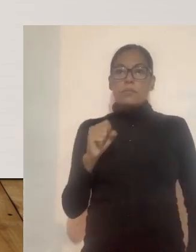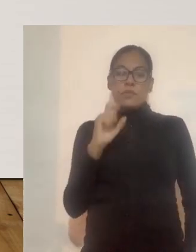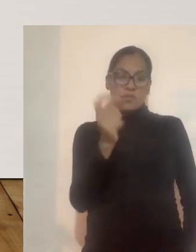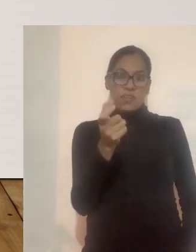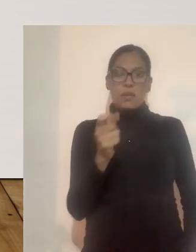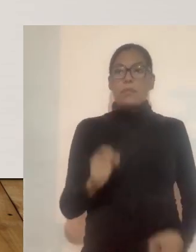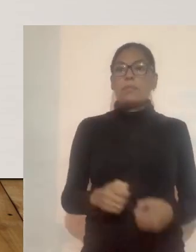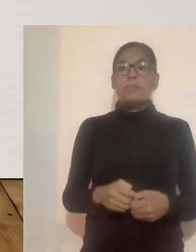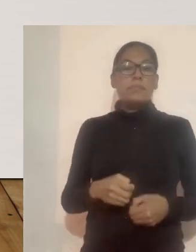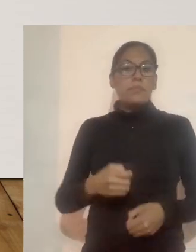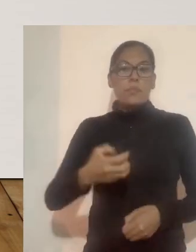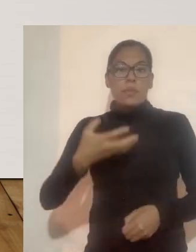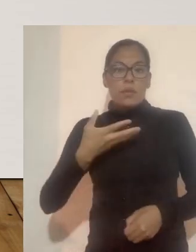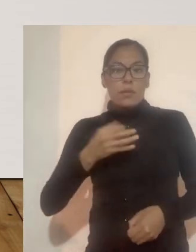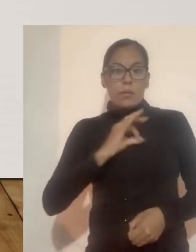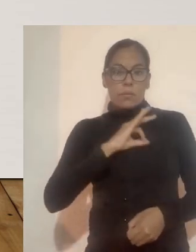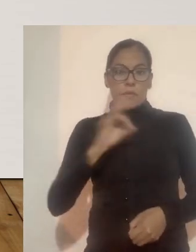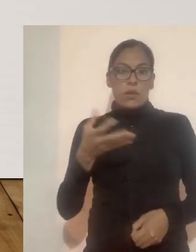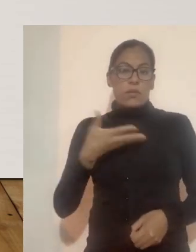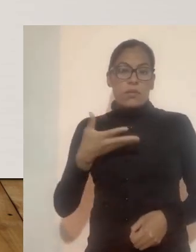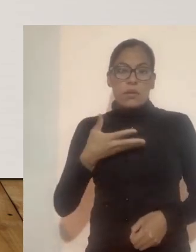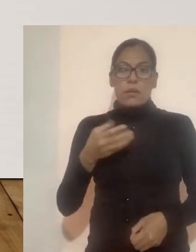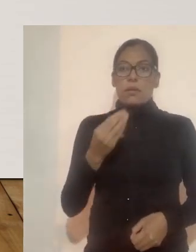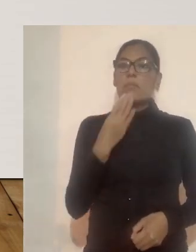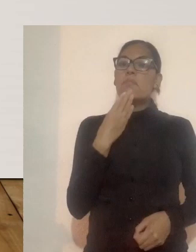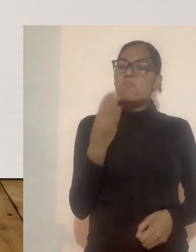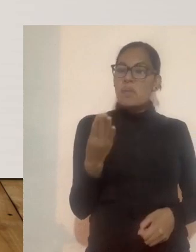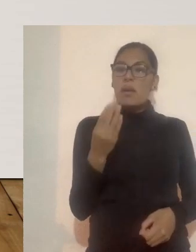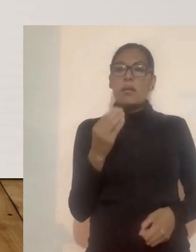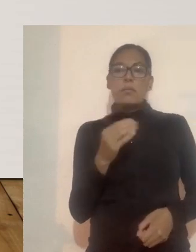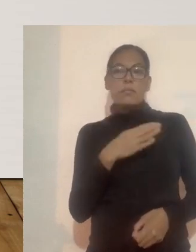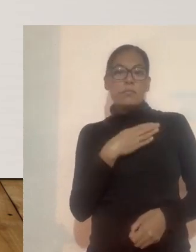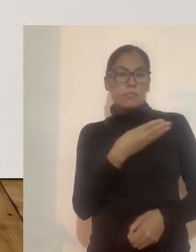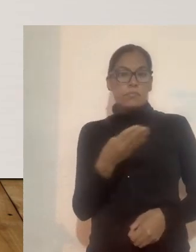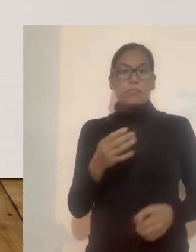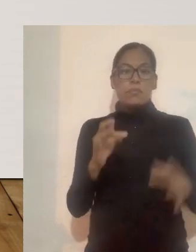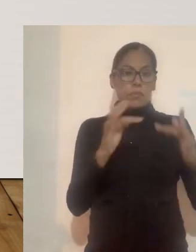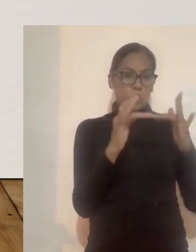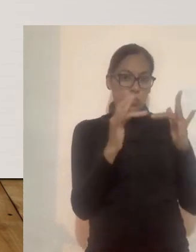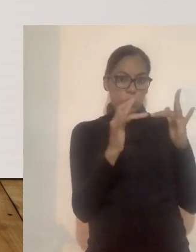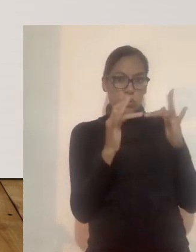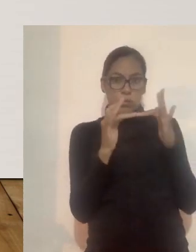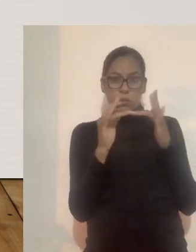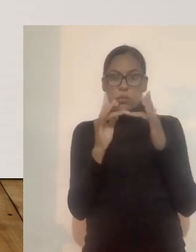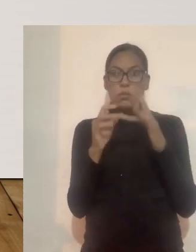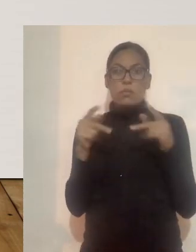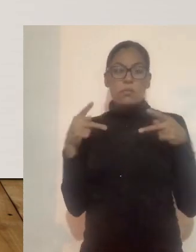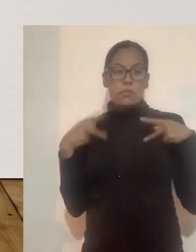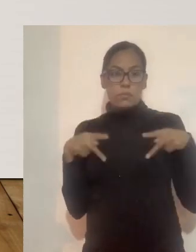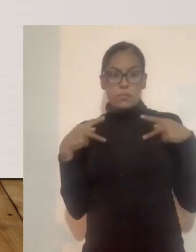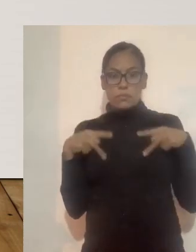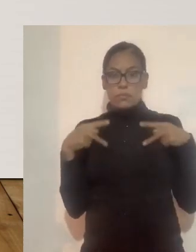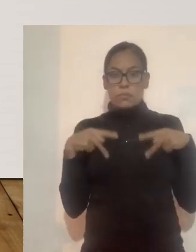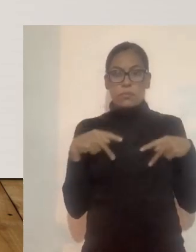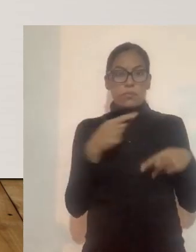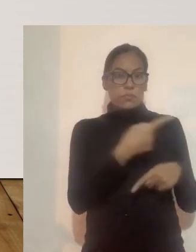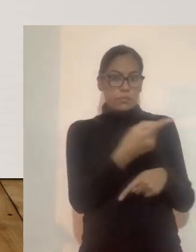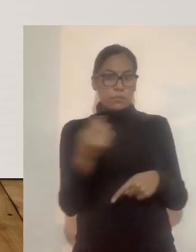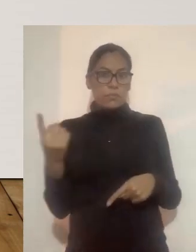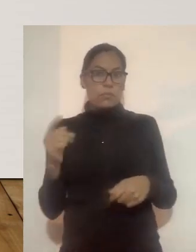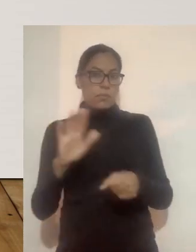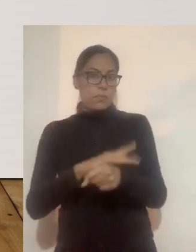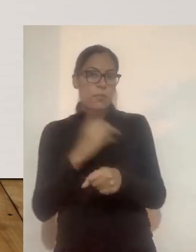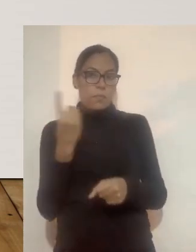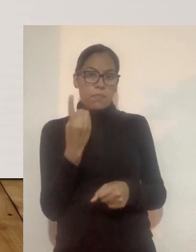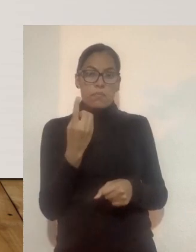del desarrollo de otras habilidades, como lo son el respeto a los demás, la comunicación receptiva